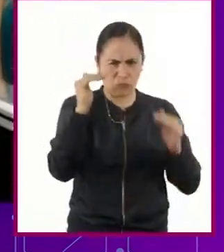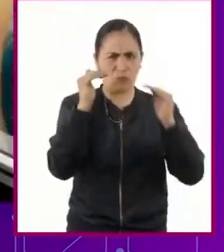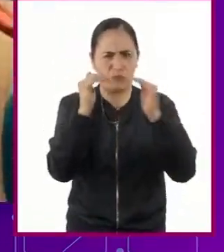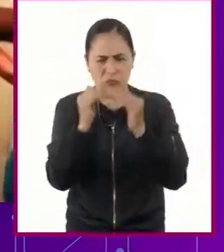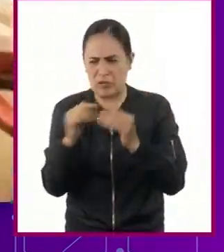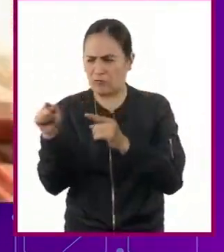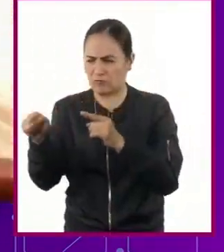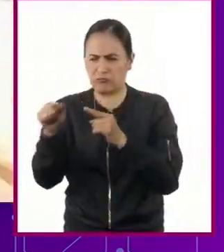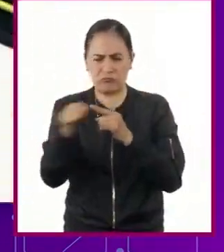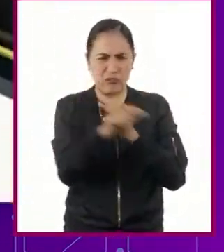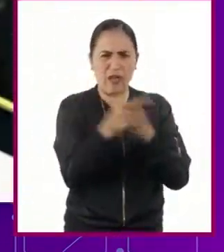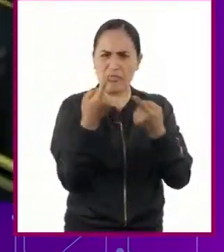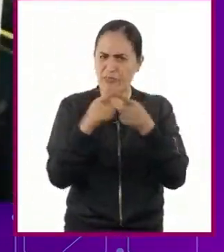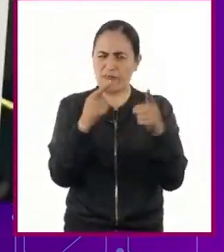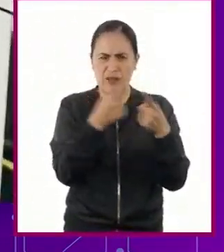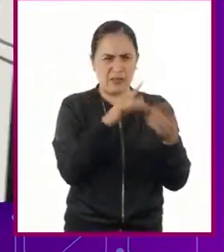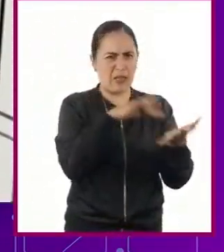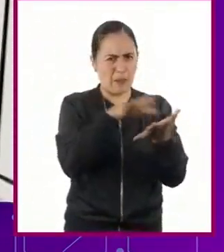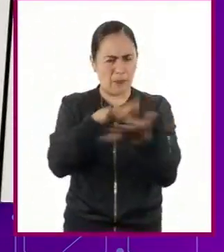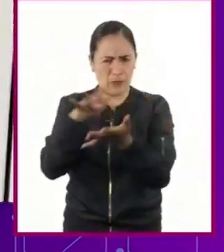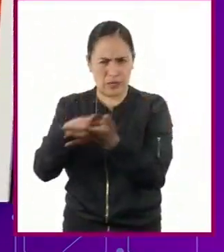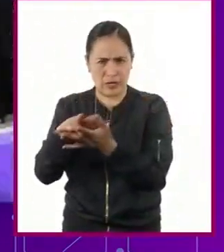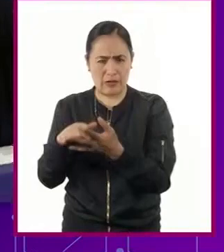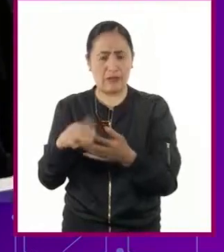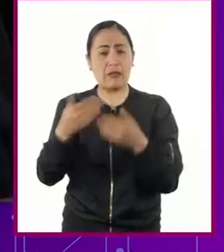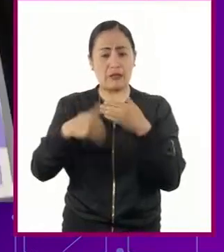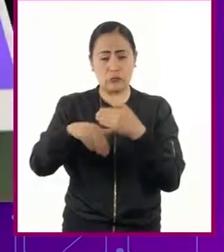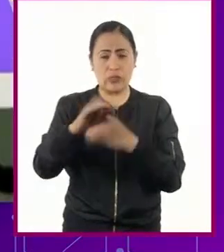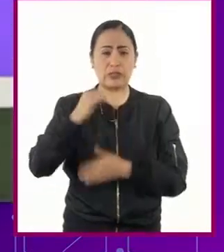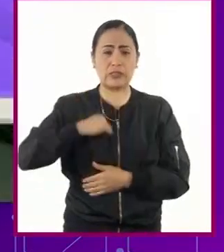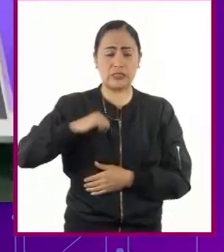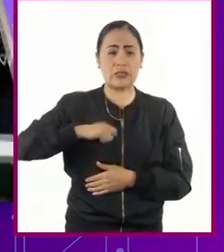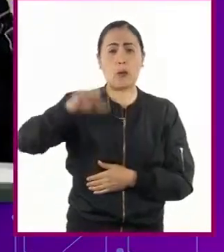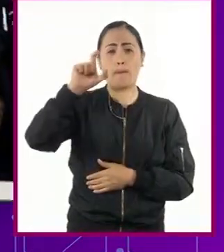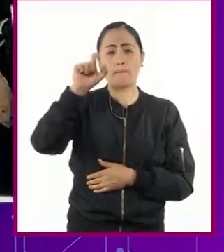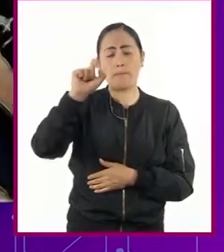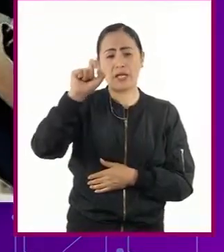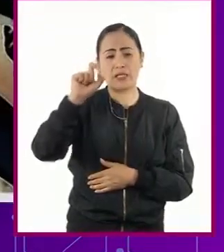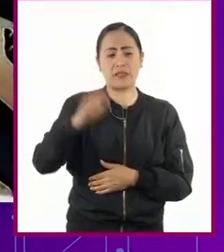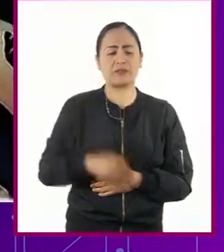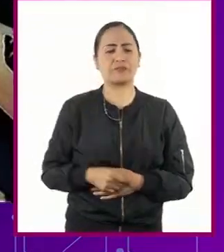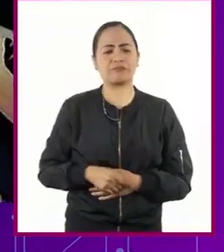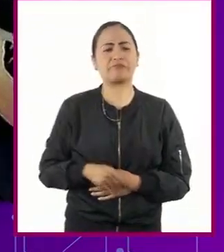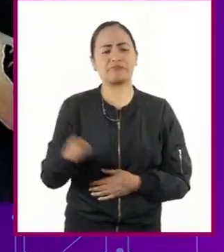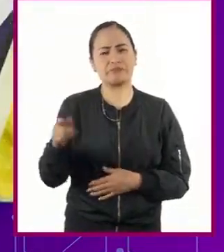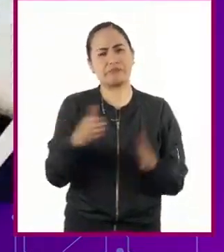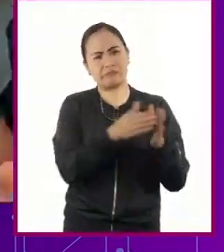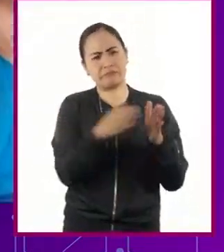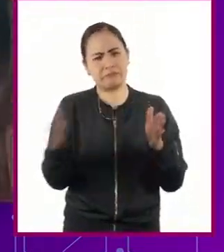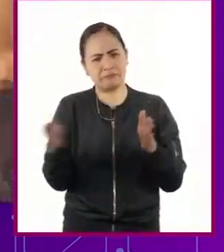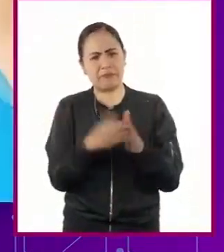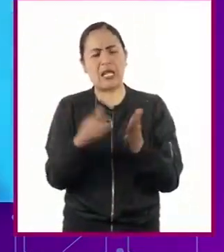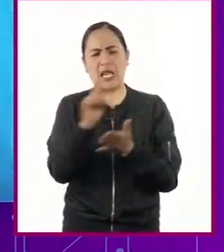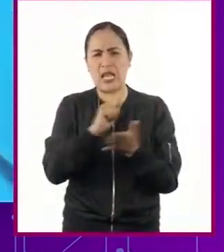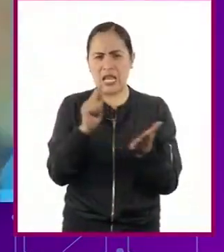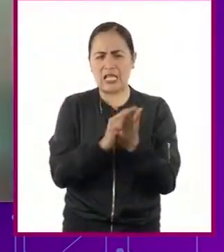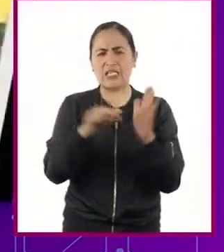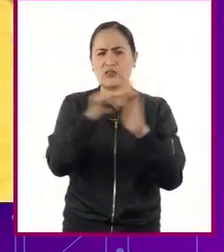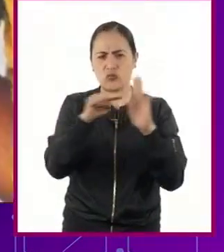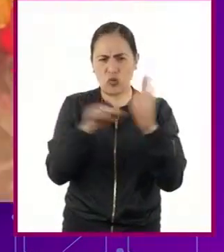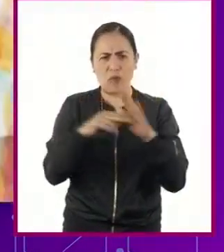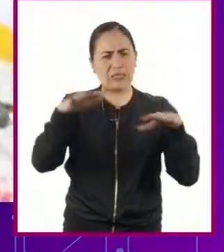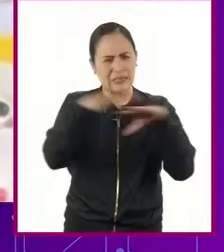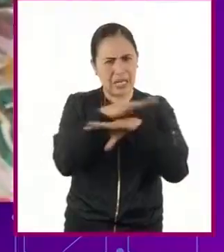cotidiana. A partir del siglo XX, el marco jurídico de la vida social se ha transformado para reivindicar